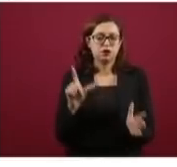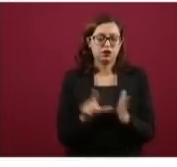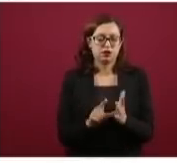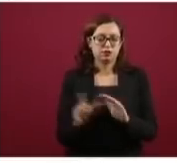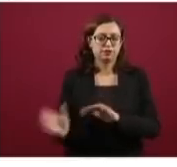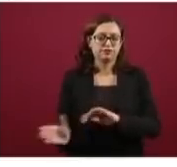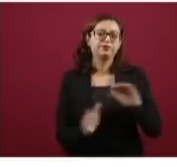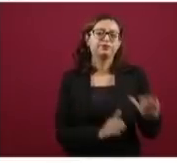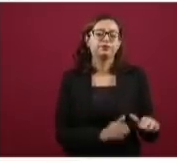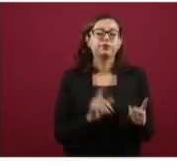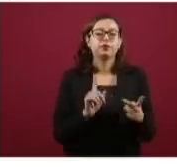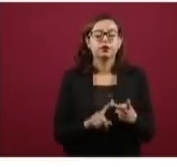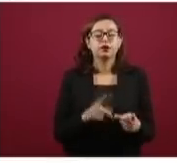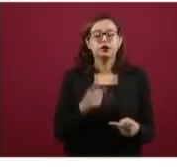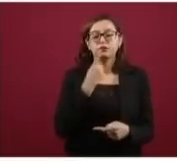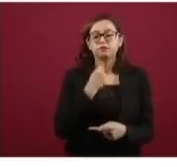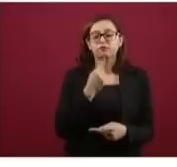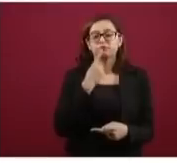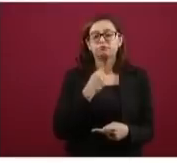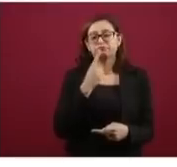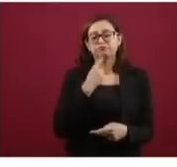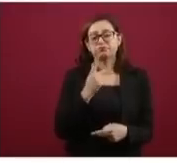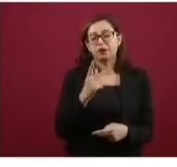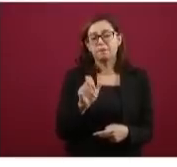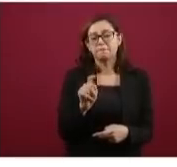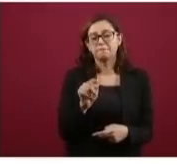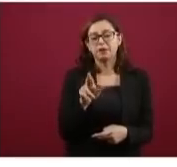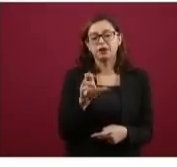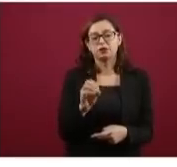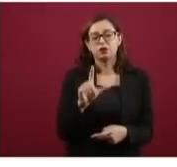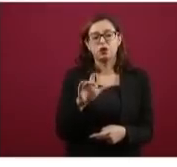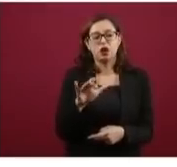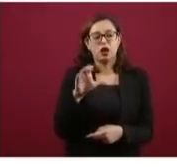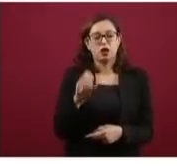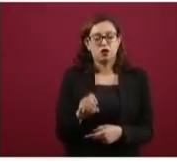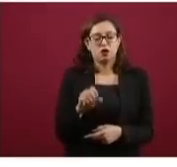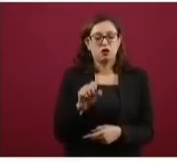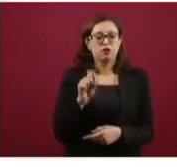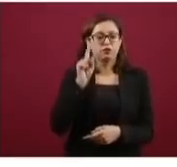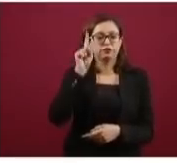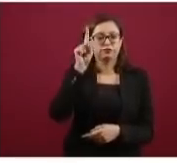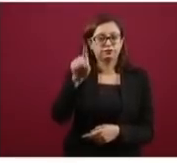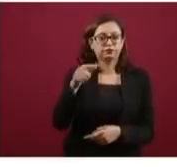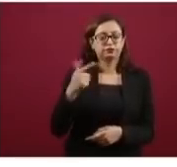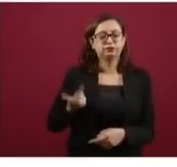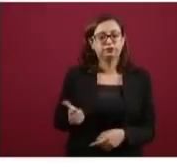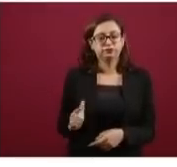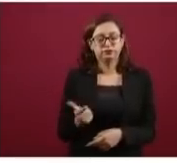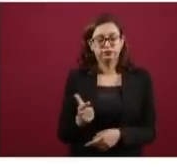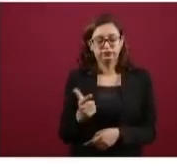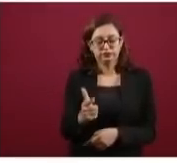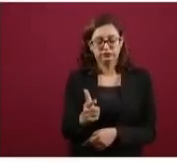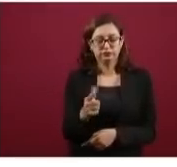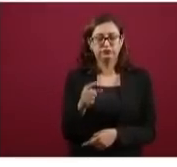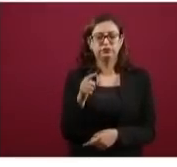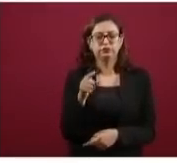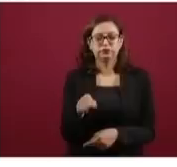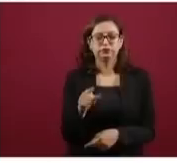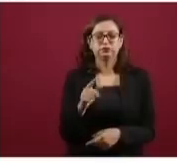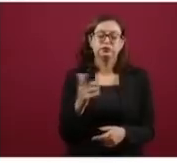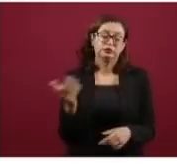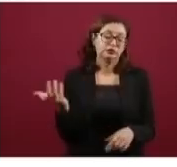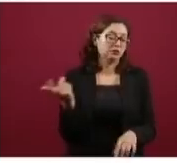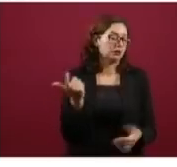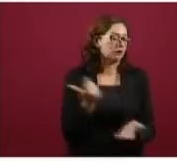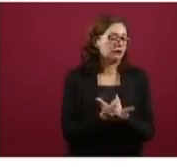premium tenemos petróleo s adcb en león guanajuato que se mandaron con un